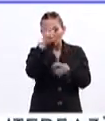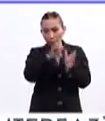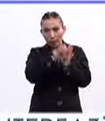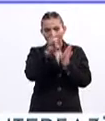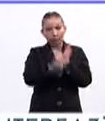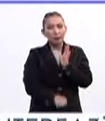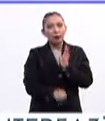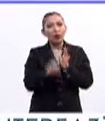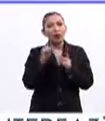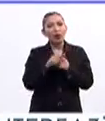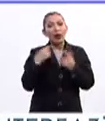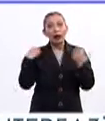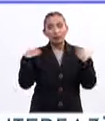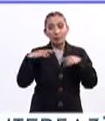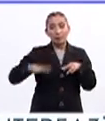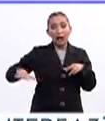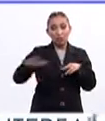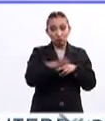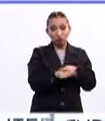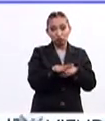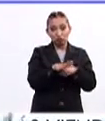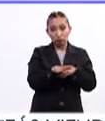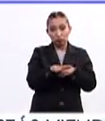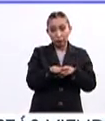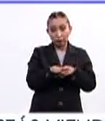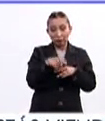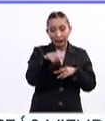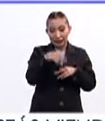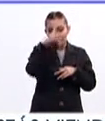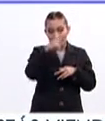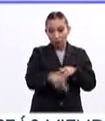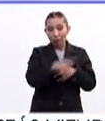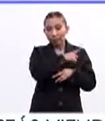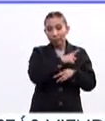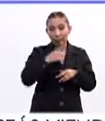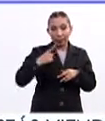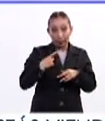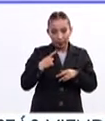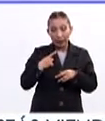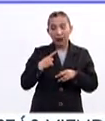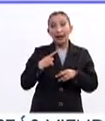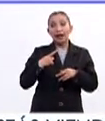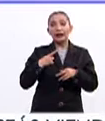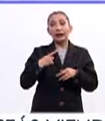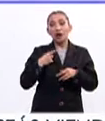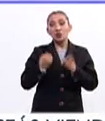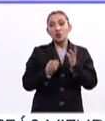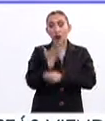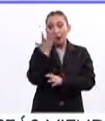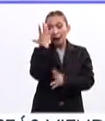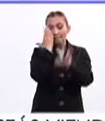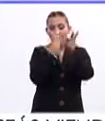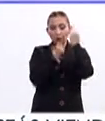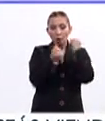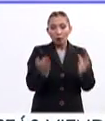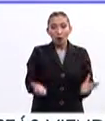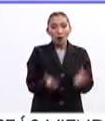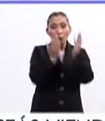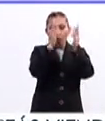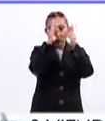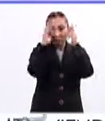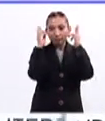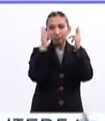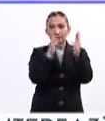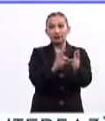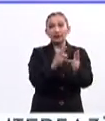ellos que el magisterio, los maestros de México tienen que tener una nueva formación, un impulso, un